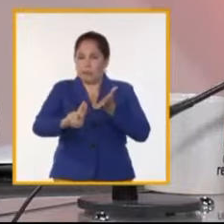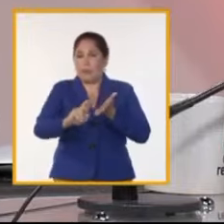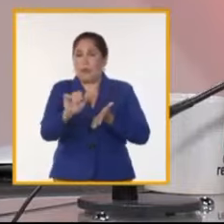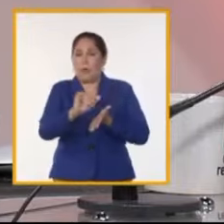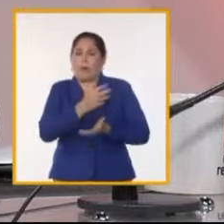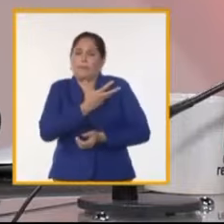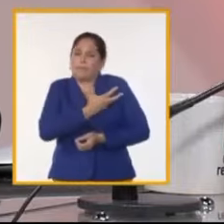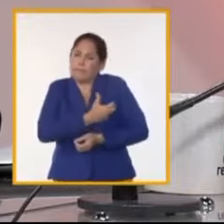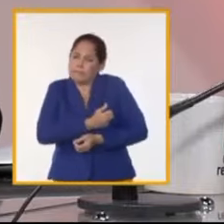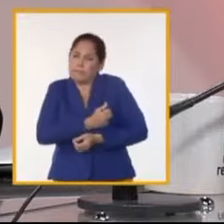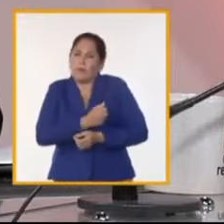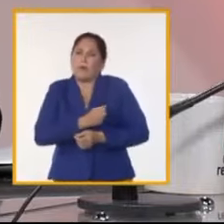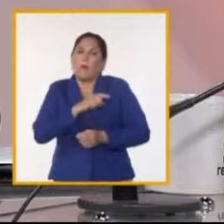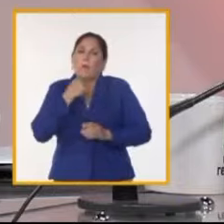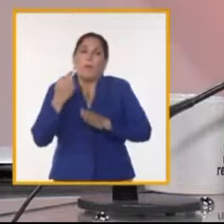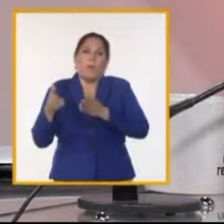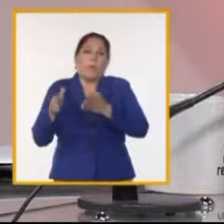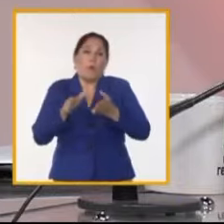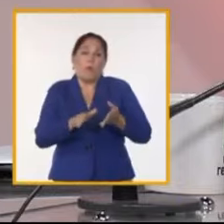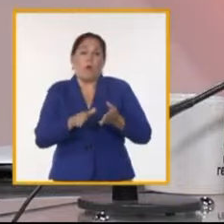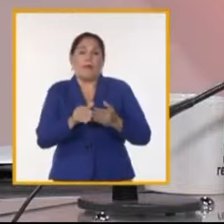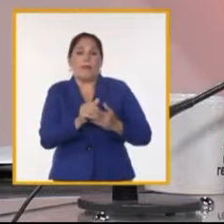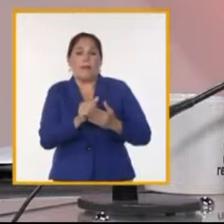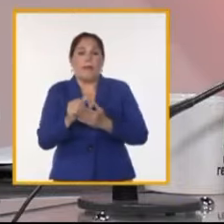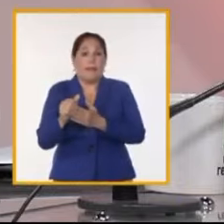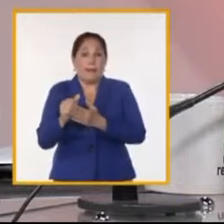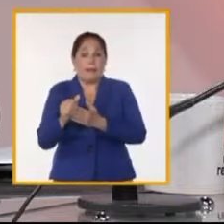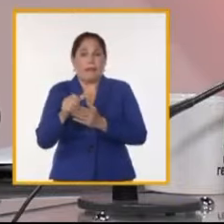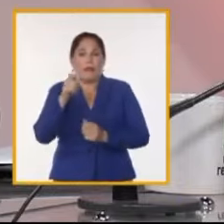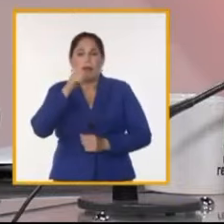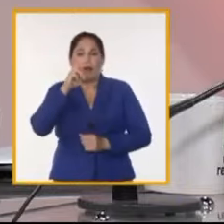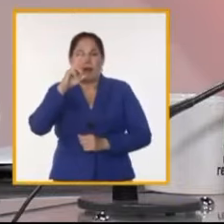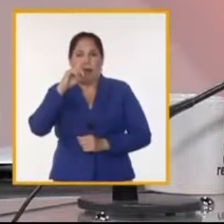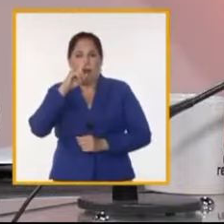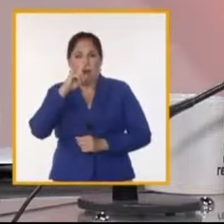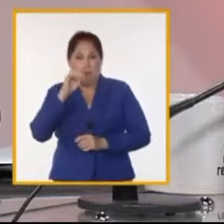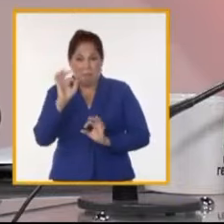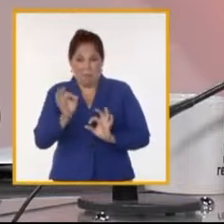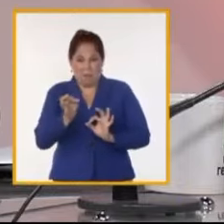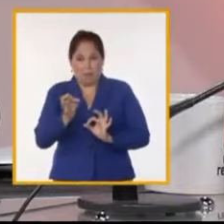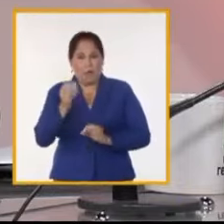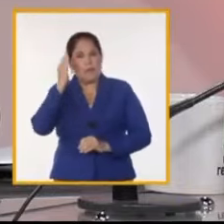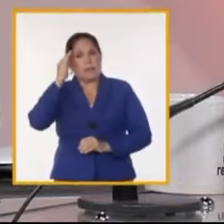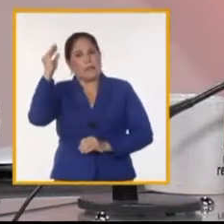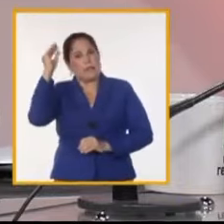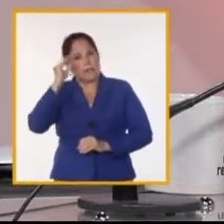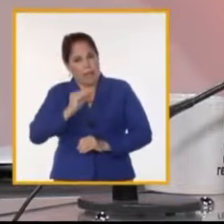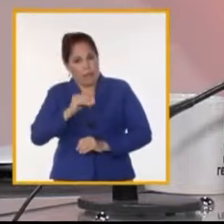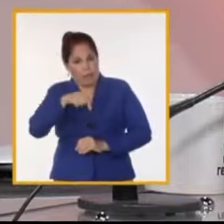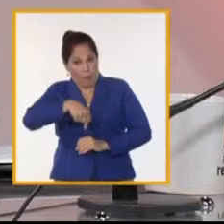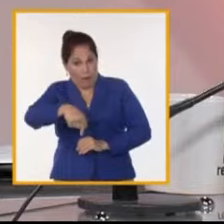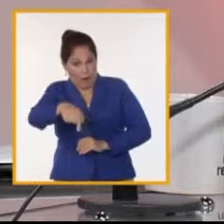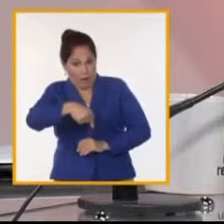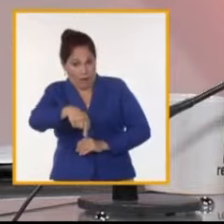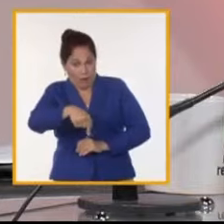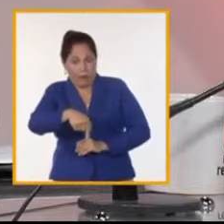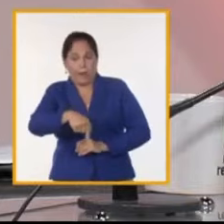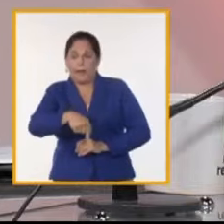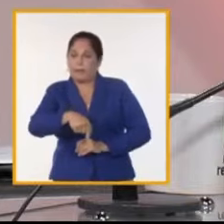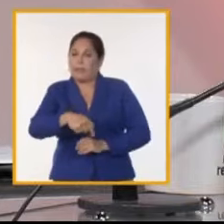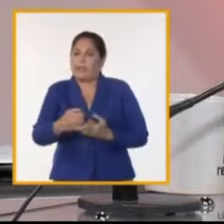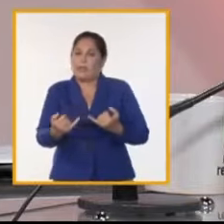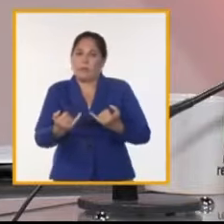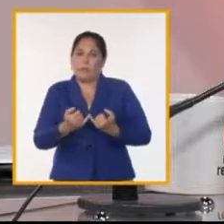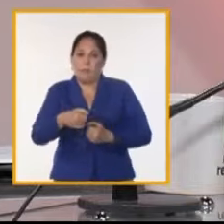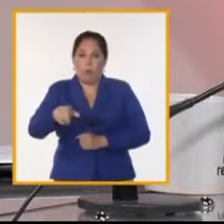su por el fallecimiento del líder iraní y se ha conocido en las últimas horas que Irán ha anunciado